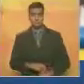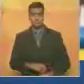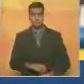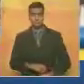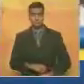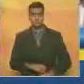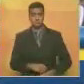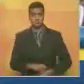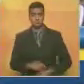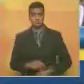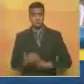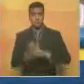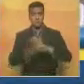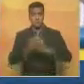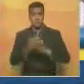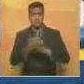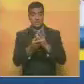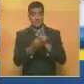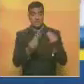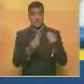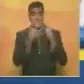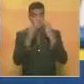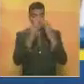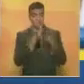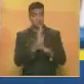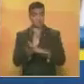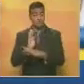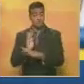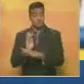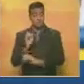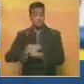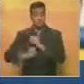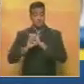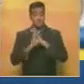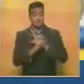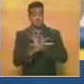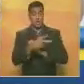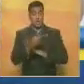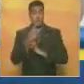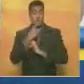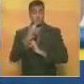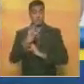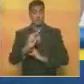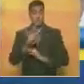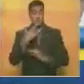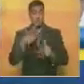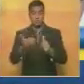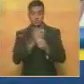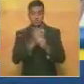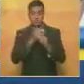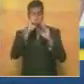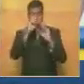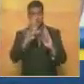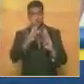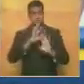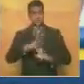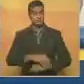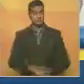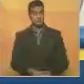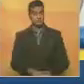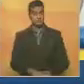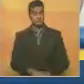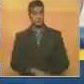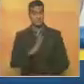El problema es que los recursos para la prevención y la atención del crimen no bajan, no llegan a quienes son los responsables. Y se